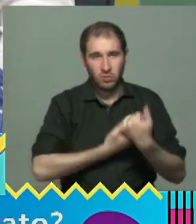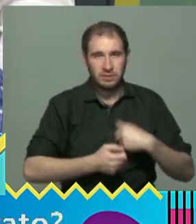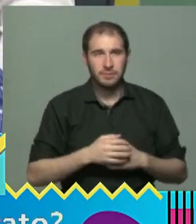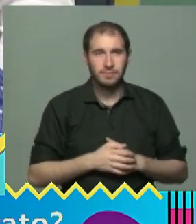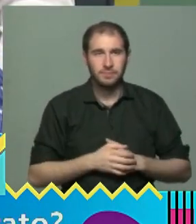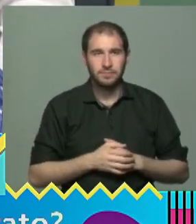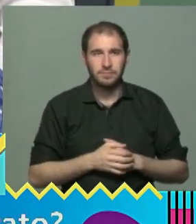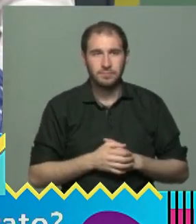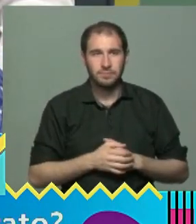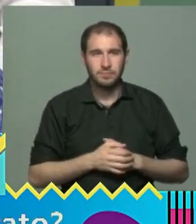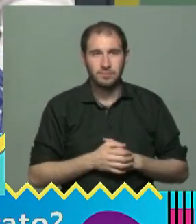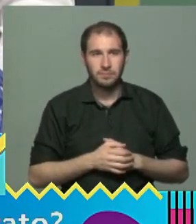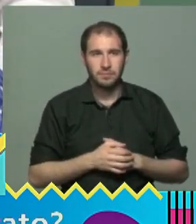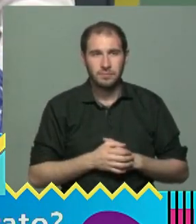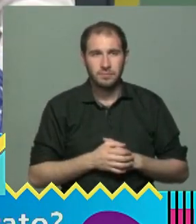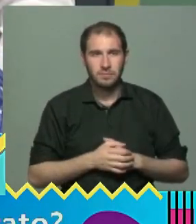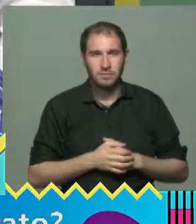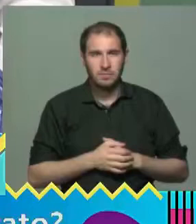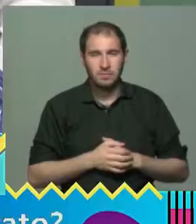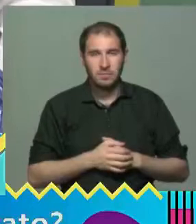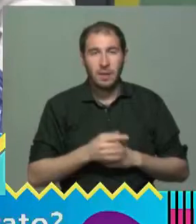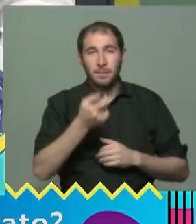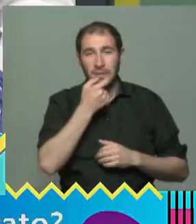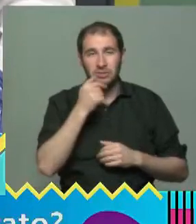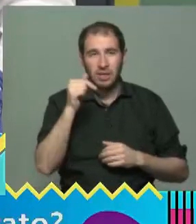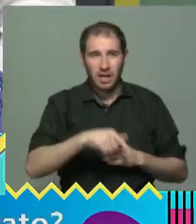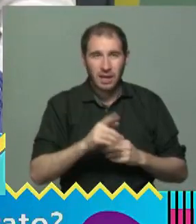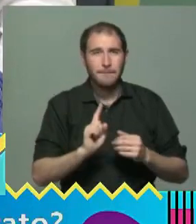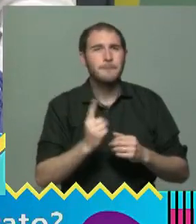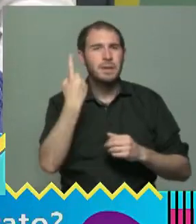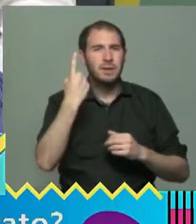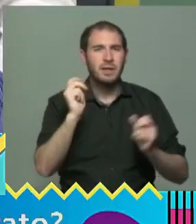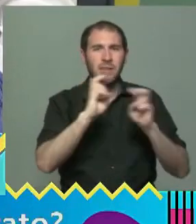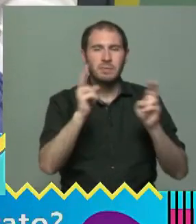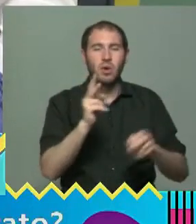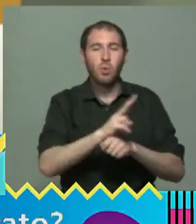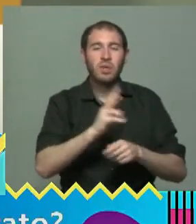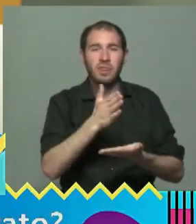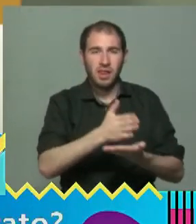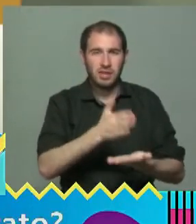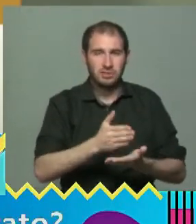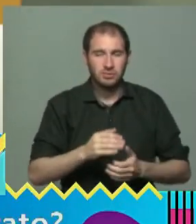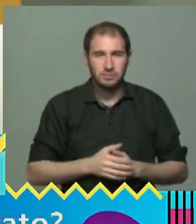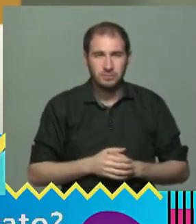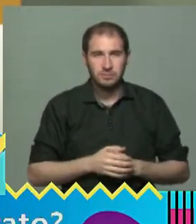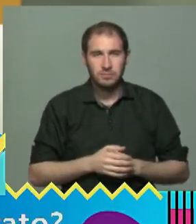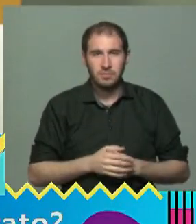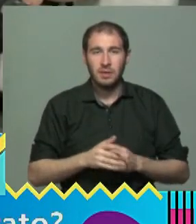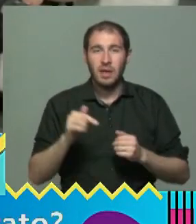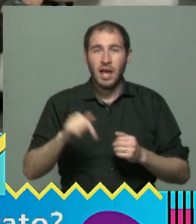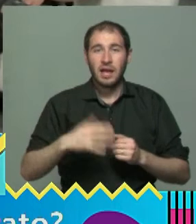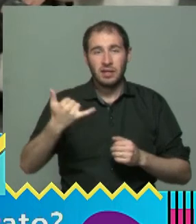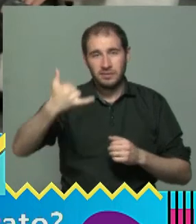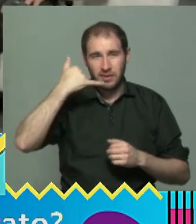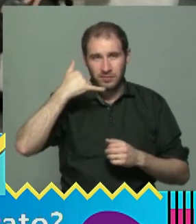Ernestina, en realidad Mendoza es muy pionera, digamos, en la temática de protección de derechos, ¿sí? Sí. Bien. Bueno, tenemos